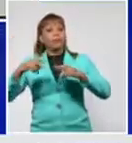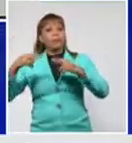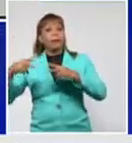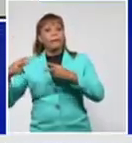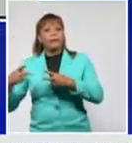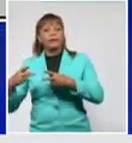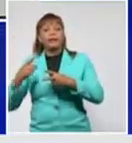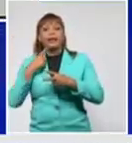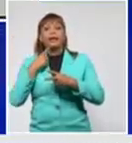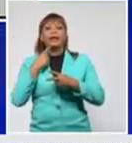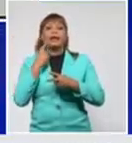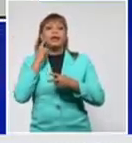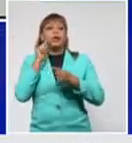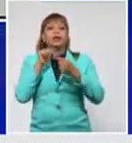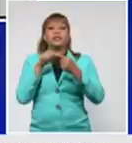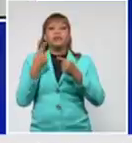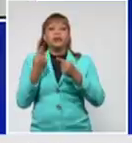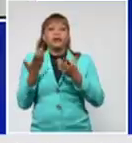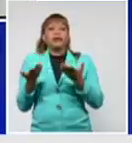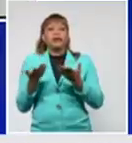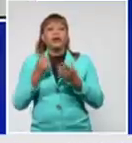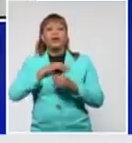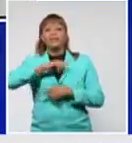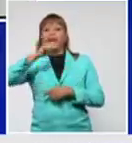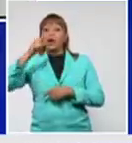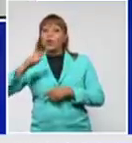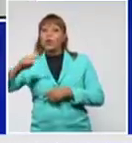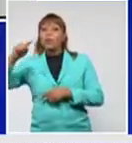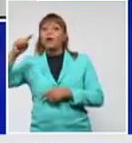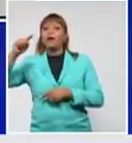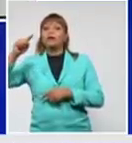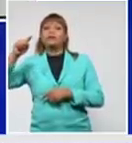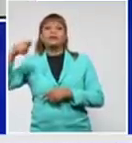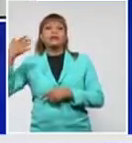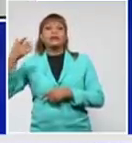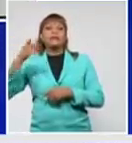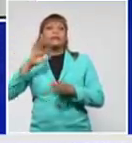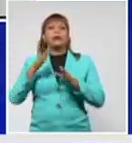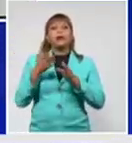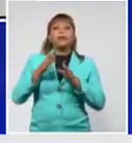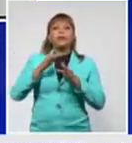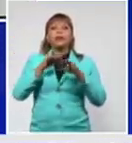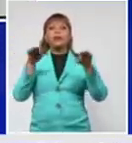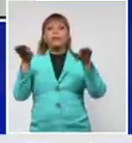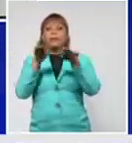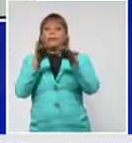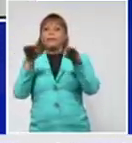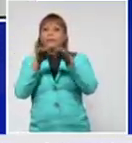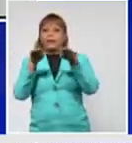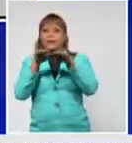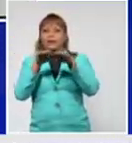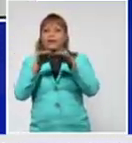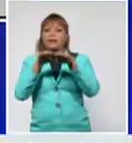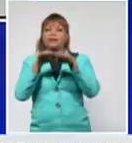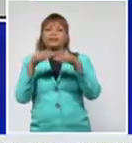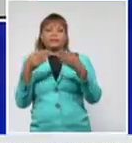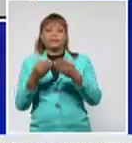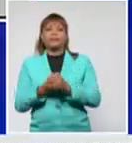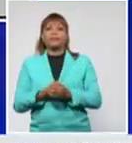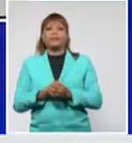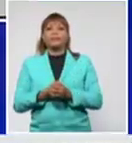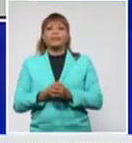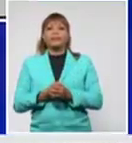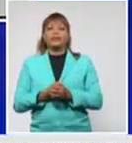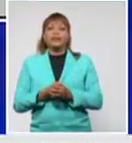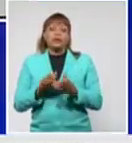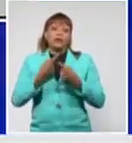el propósito es que estas curvas vayan más o menos paralelas, de forma tal que, porque si